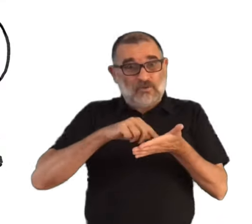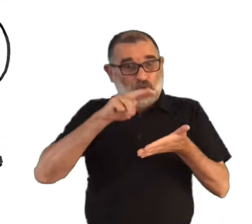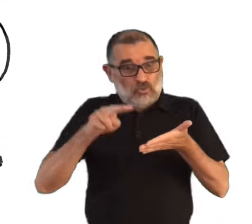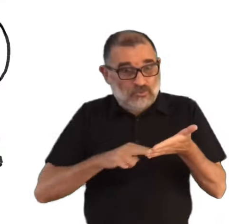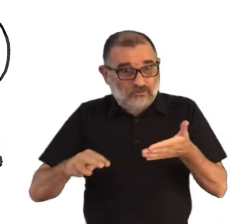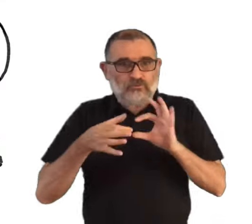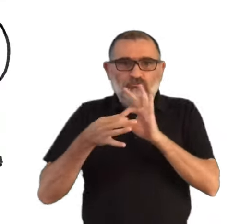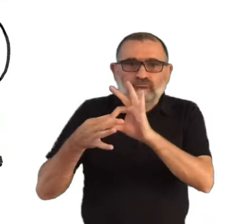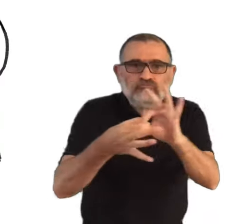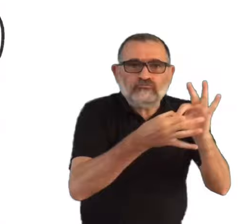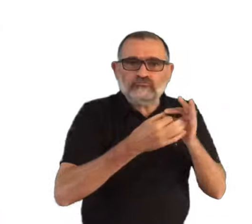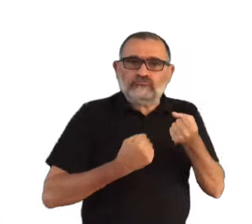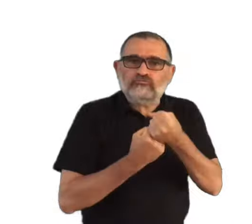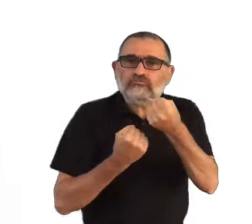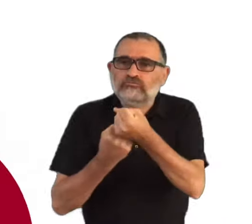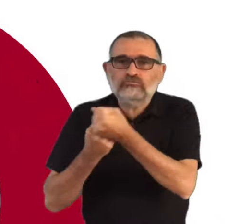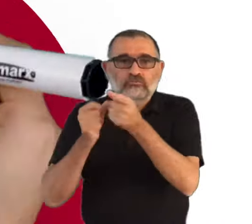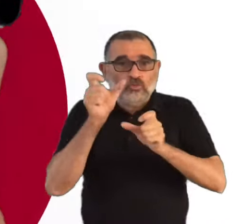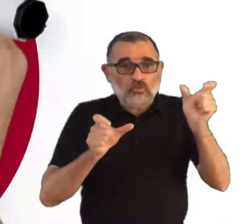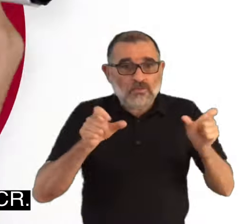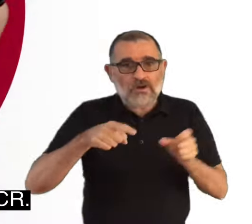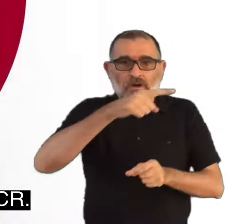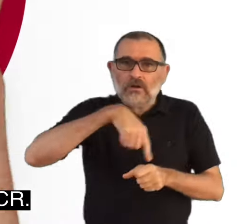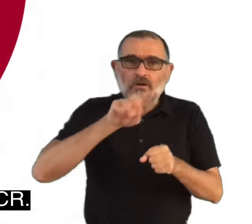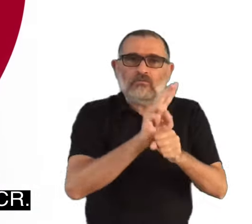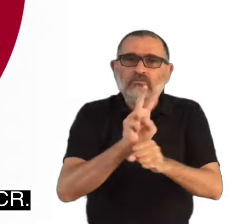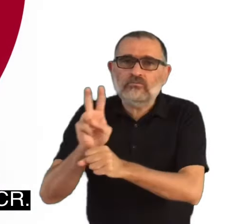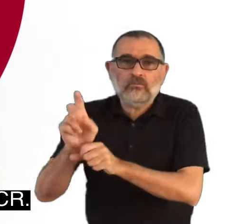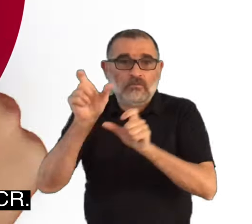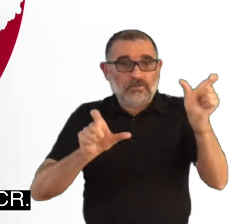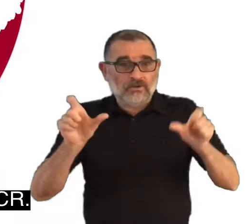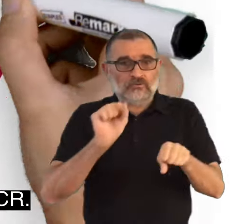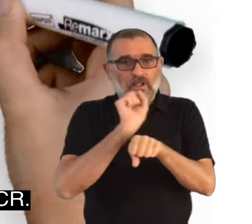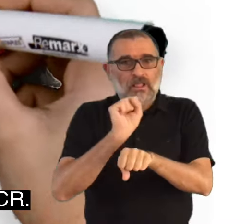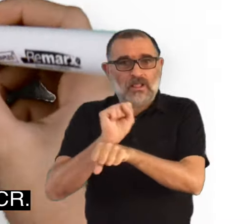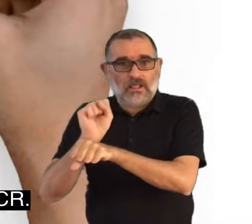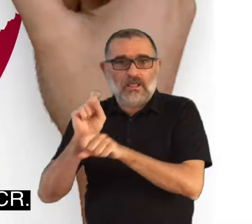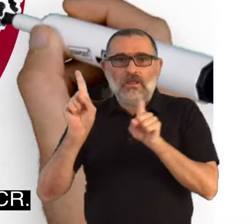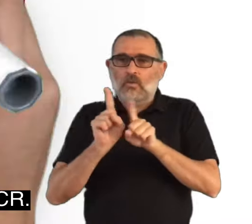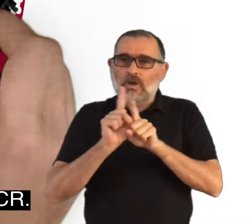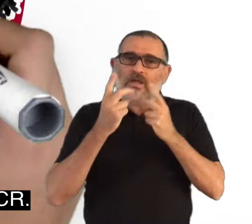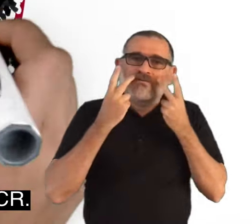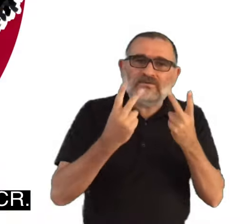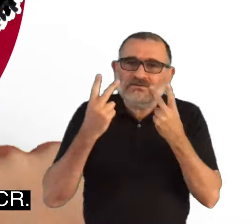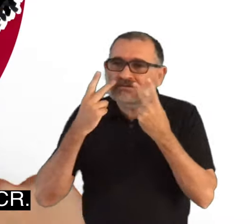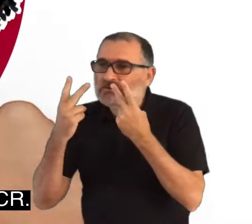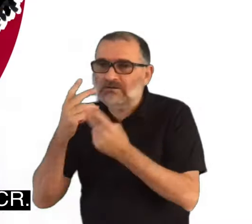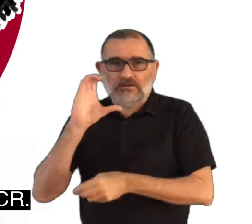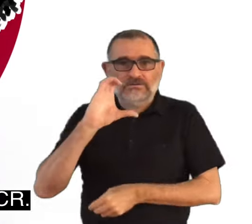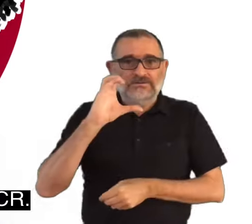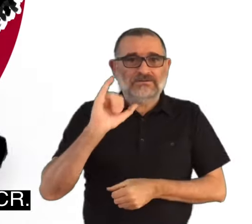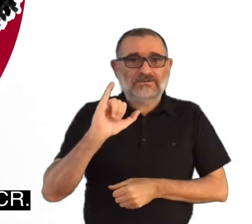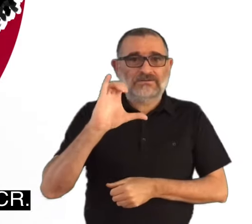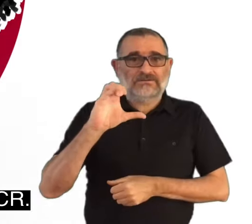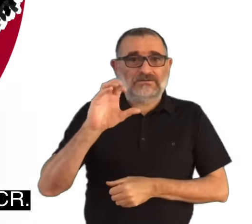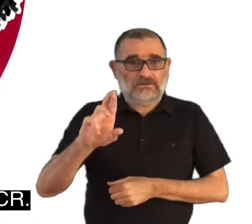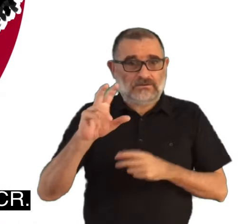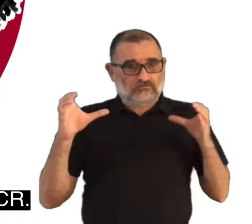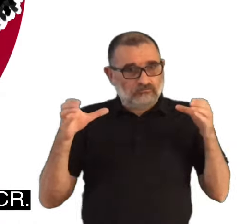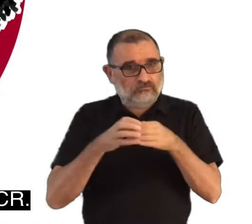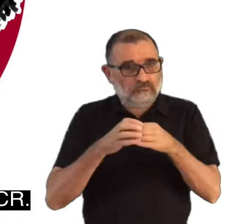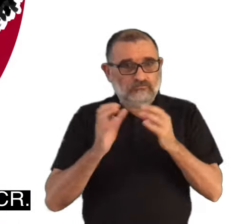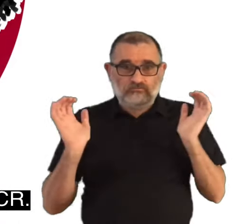establece normas relativas a la asistencia humanitaria y protege a las personas civiles detenidas que también tienen derecho a las visitas del Comité Internacional